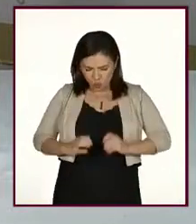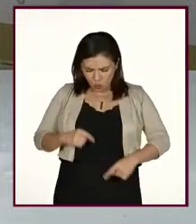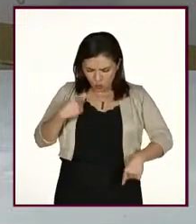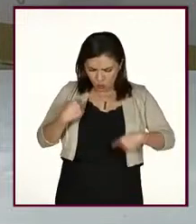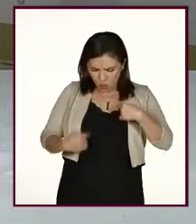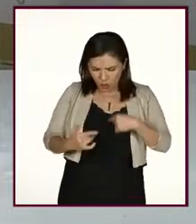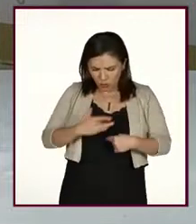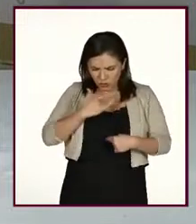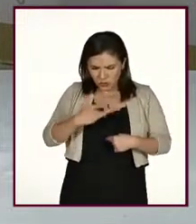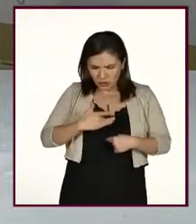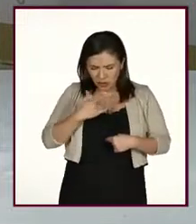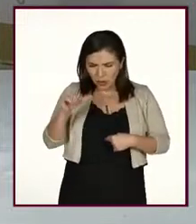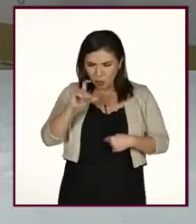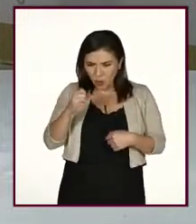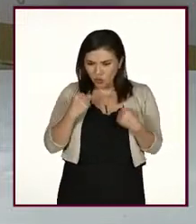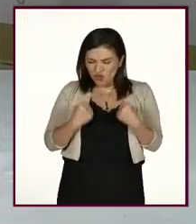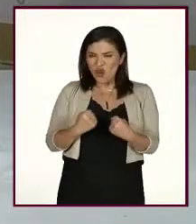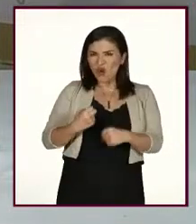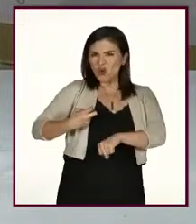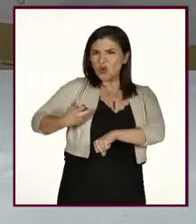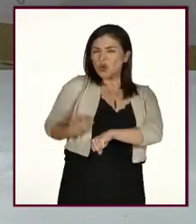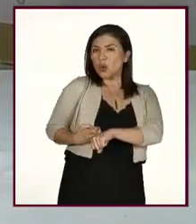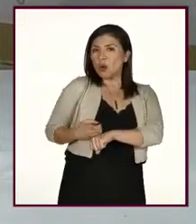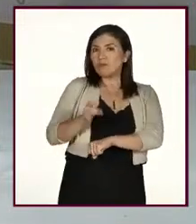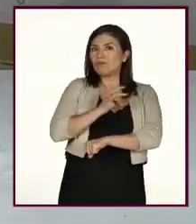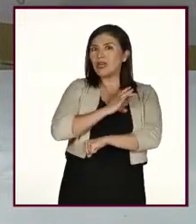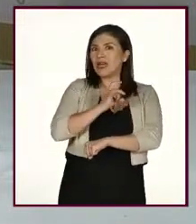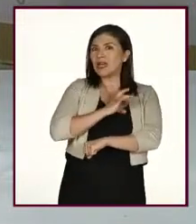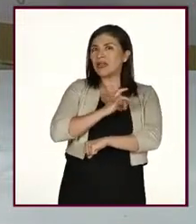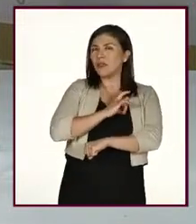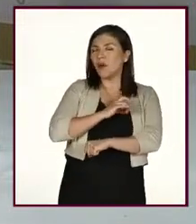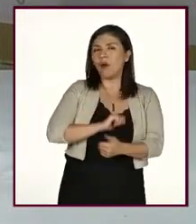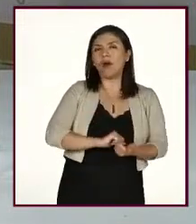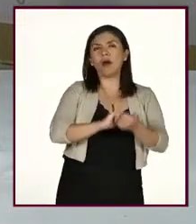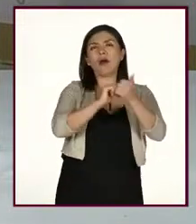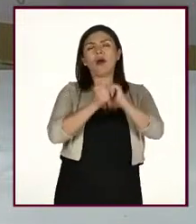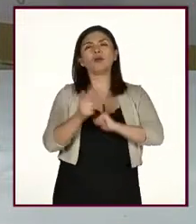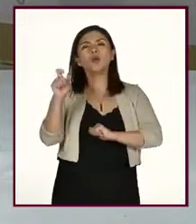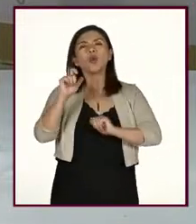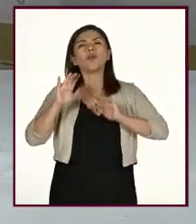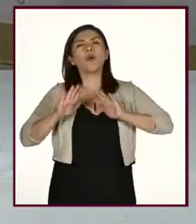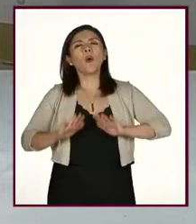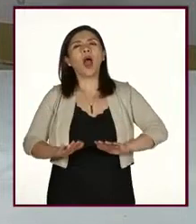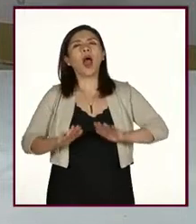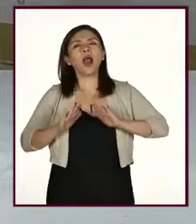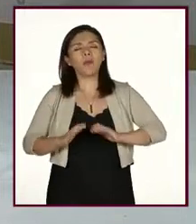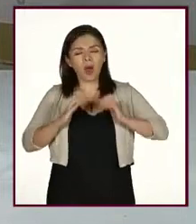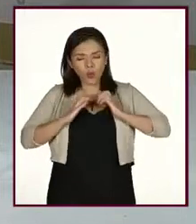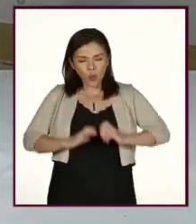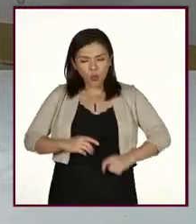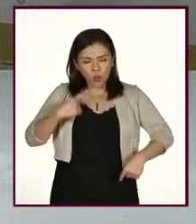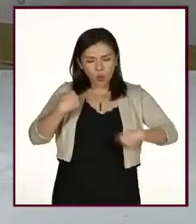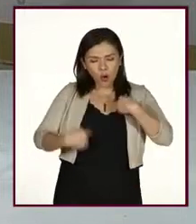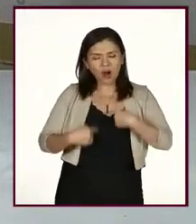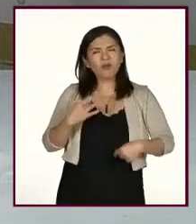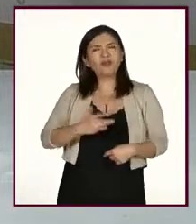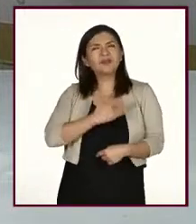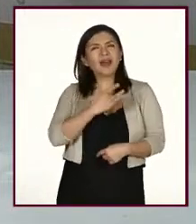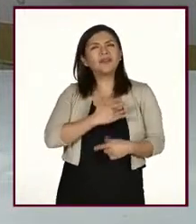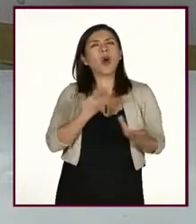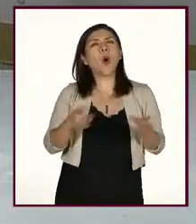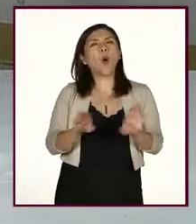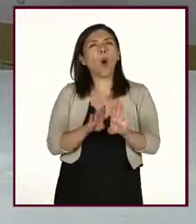un estado de tensión y cómo se siente en un estado de calma, de relajación. Entonces es